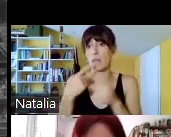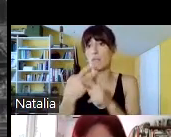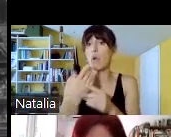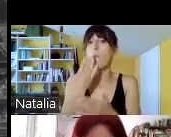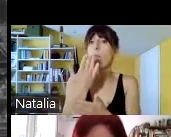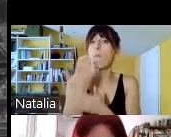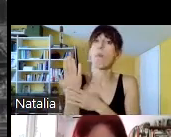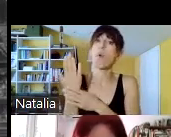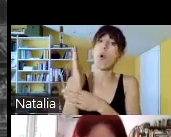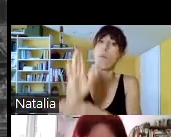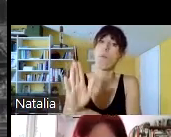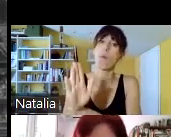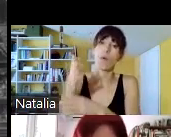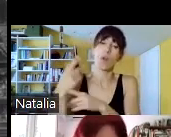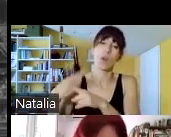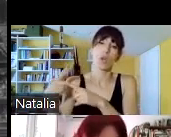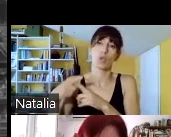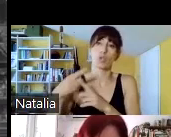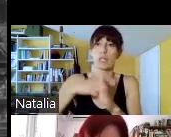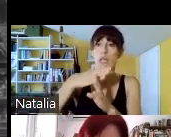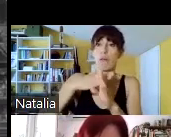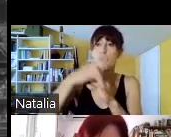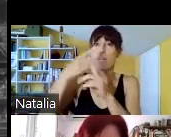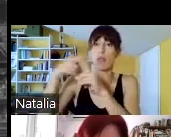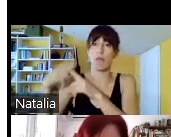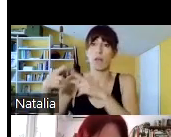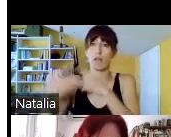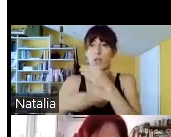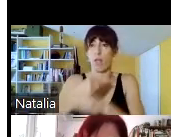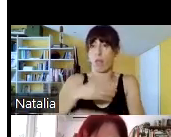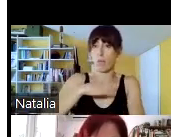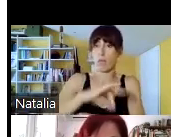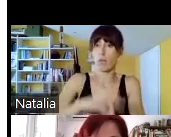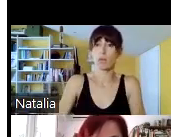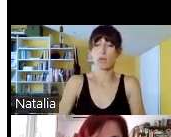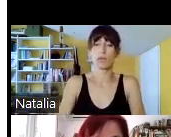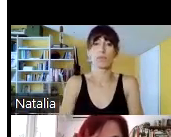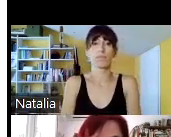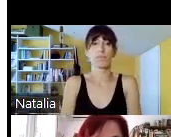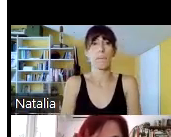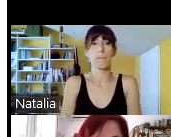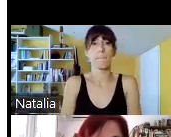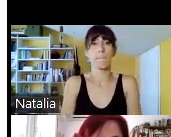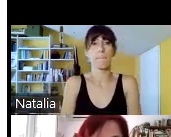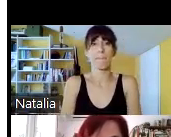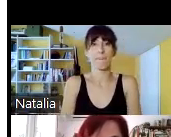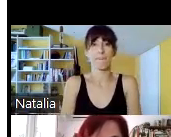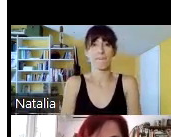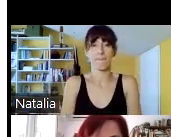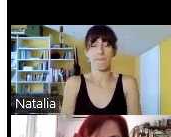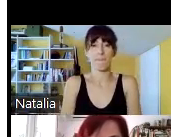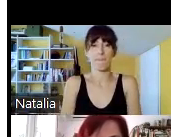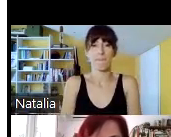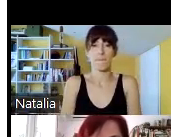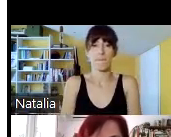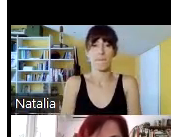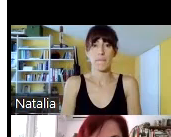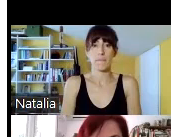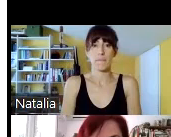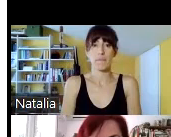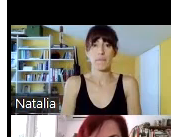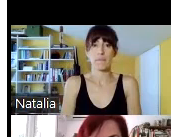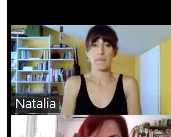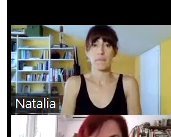de cosas a distintos niveles que podríamos hacer, ¿no? Entonces, para hablar de las demandas,